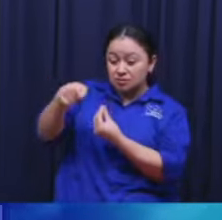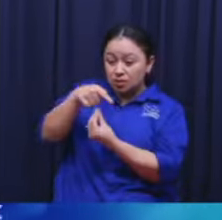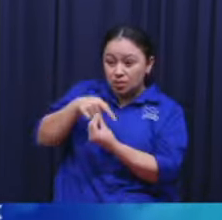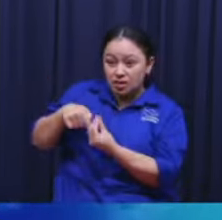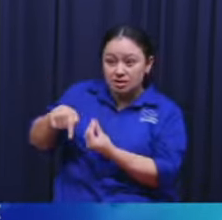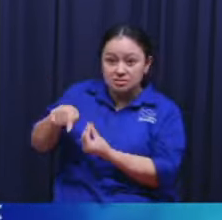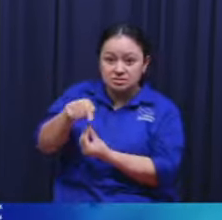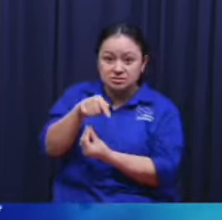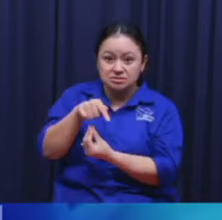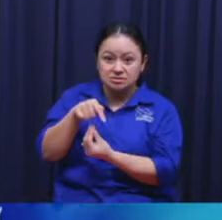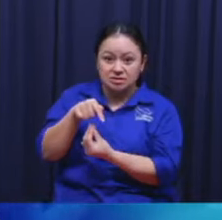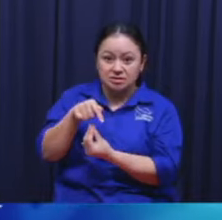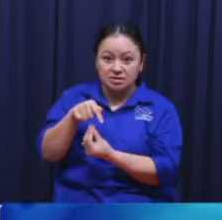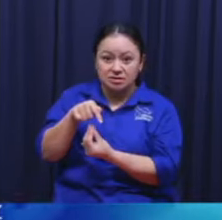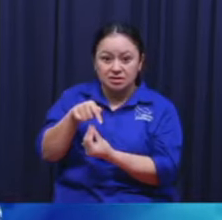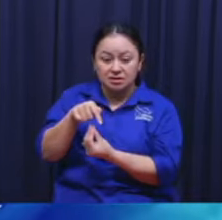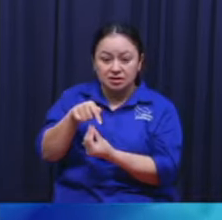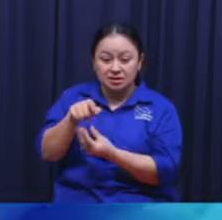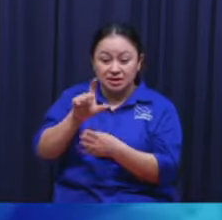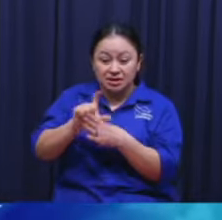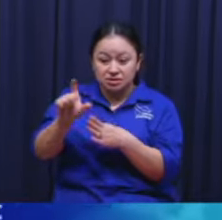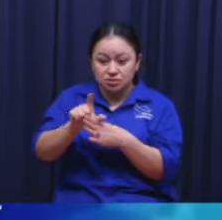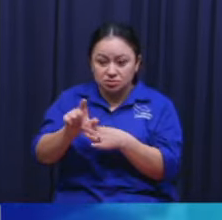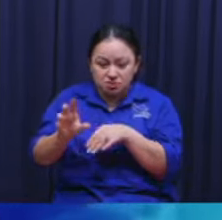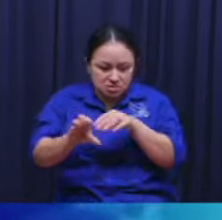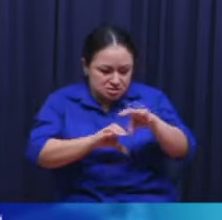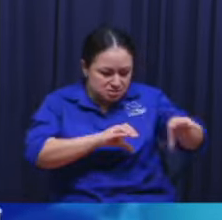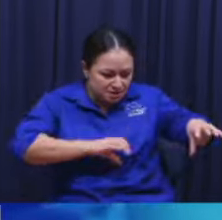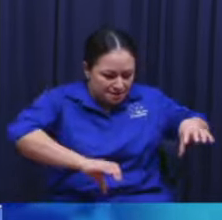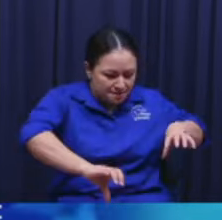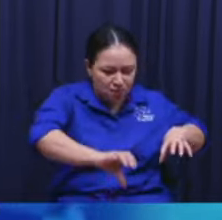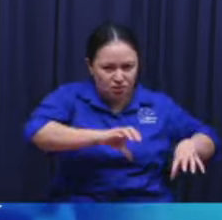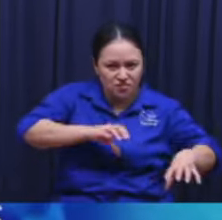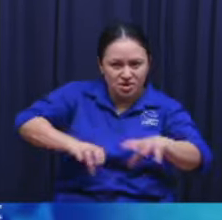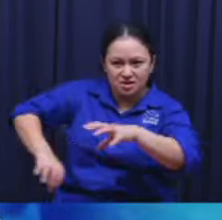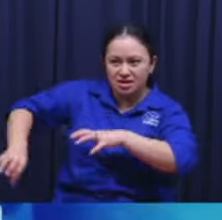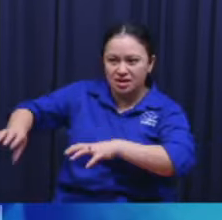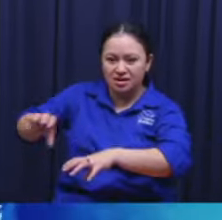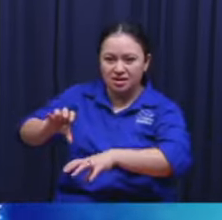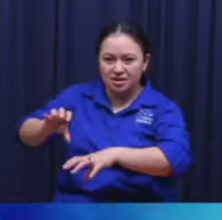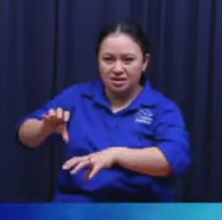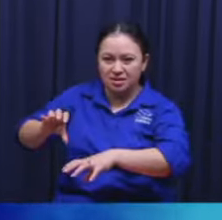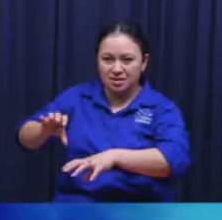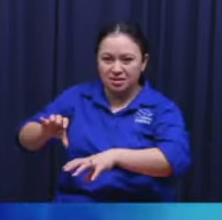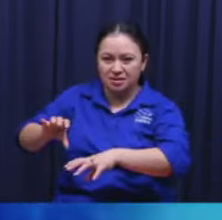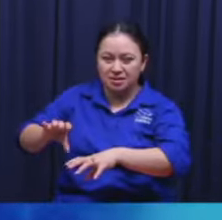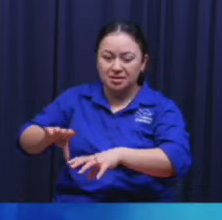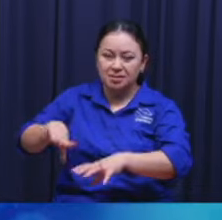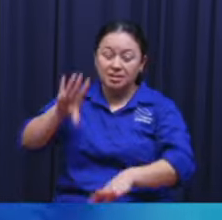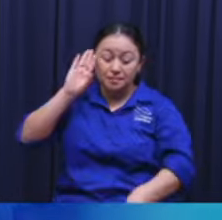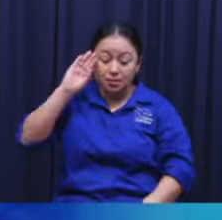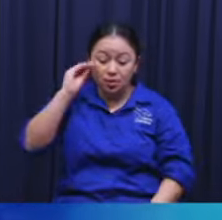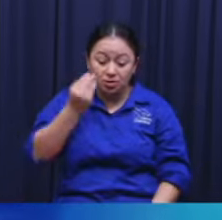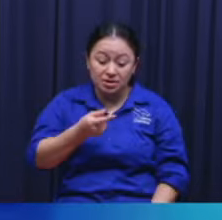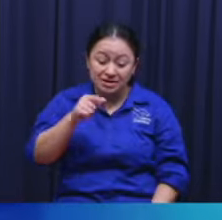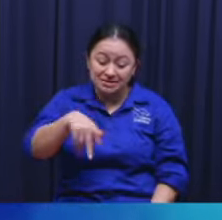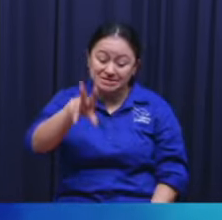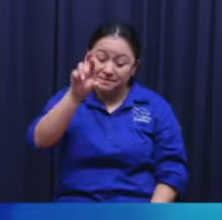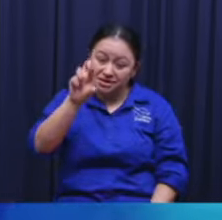telequines, se movían objetos, unas cosas horribles, porque él sí estaba metido en las profundidades de Satanás.